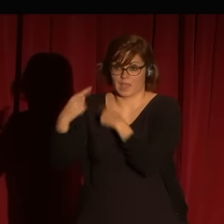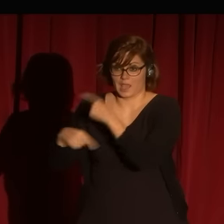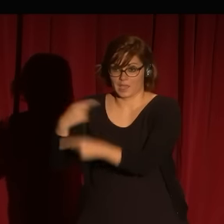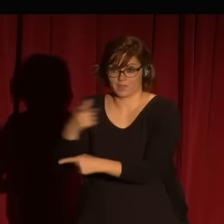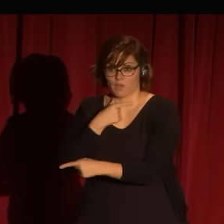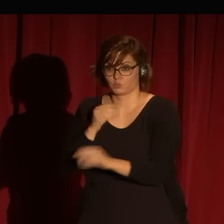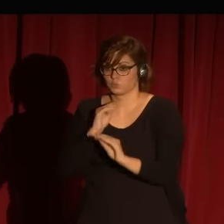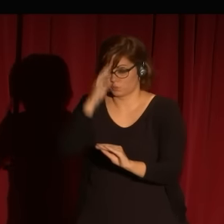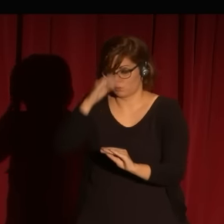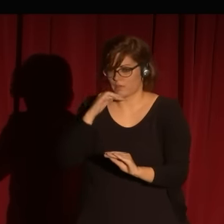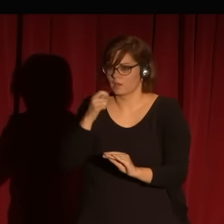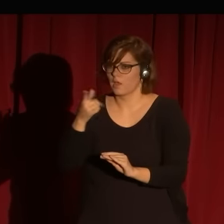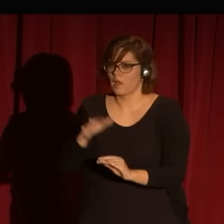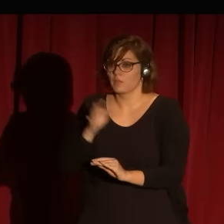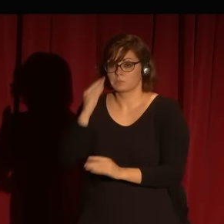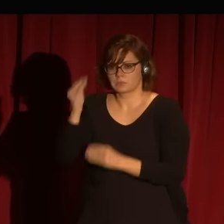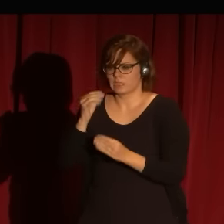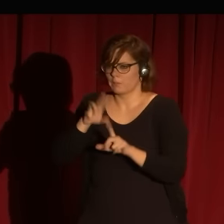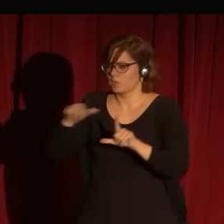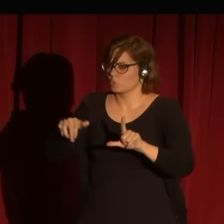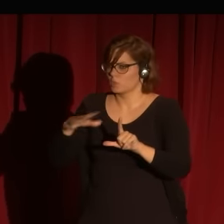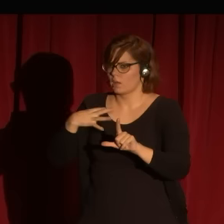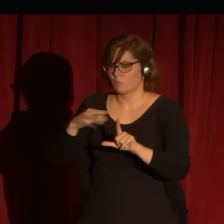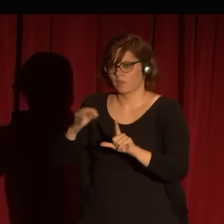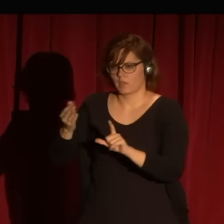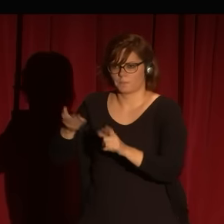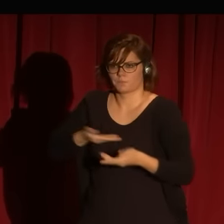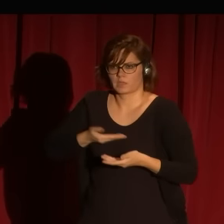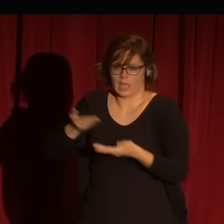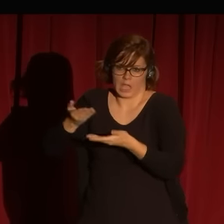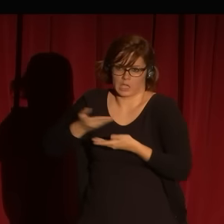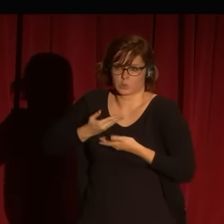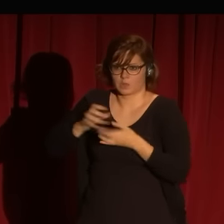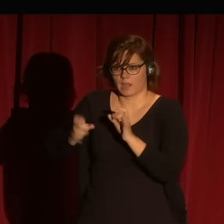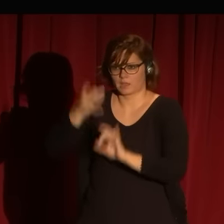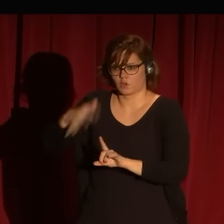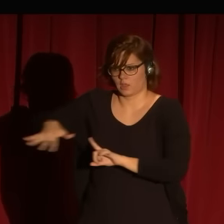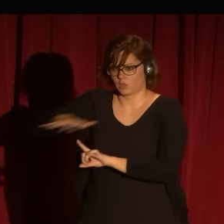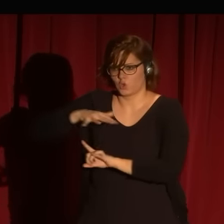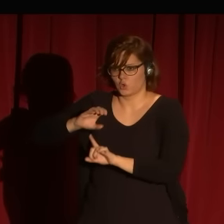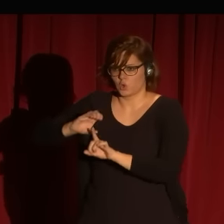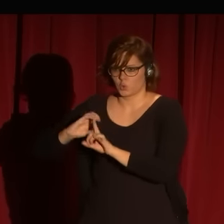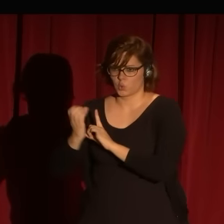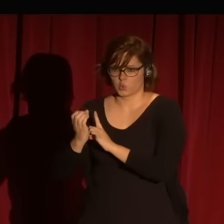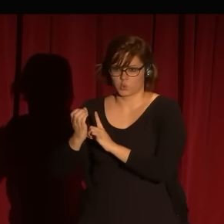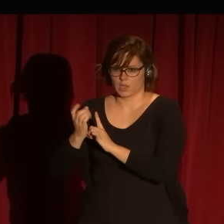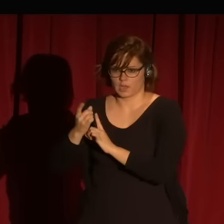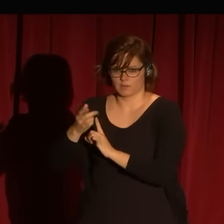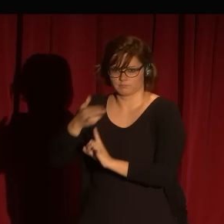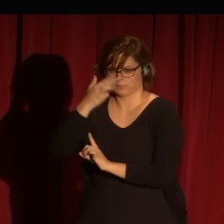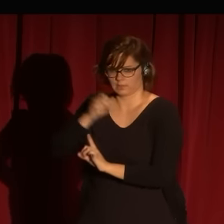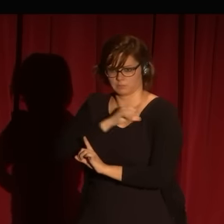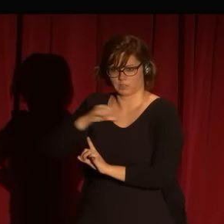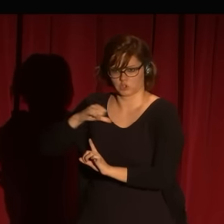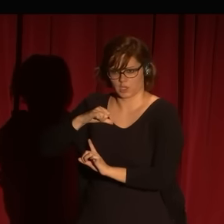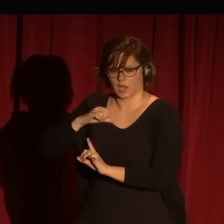importante utilizar la pintura para crear ideología para e crear un entorno cultural Que responda a sus intereses personales